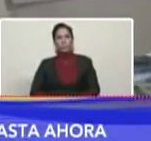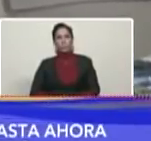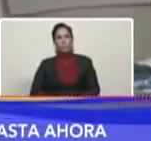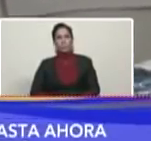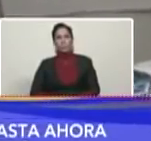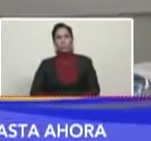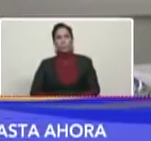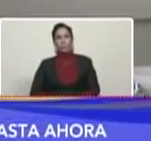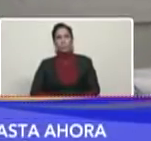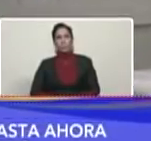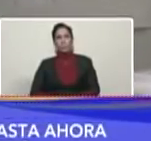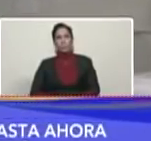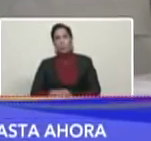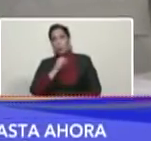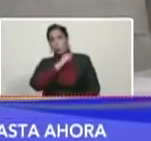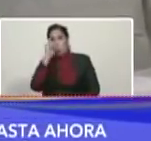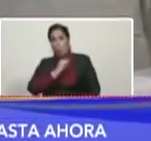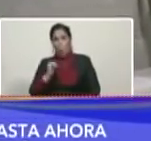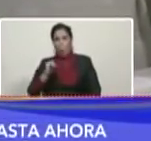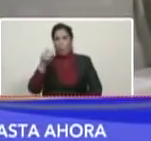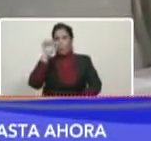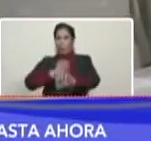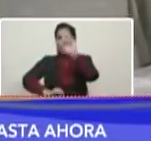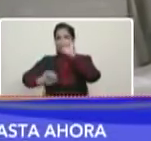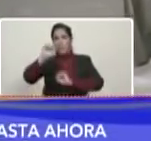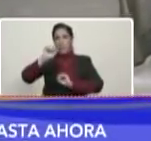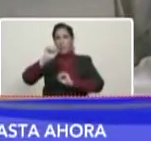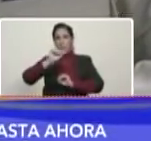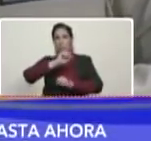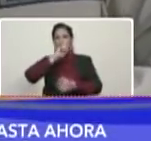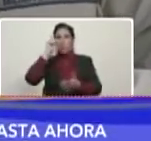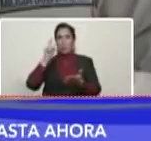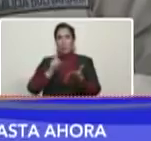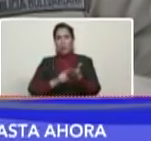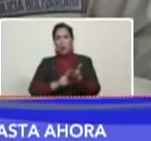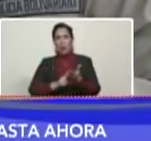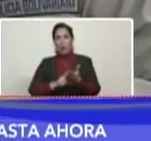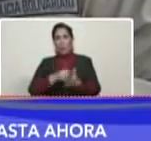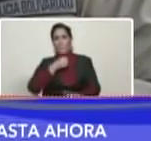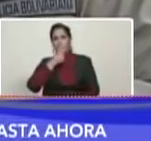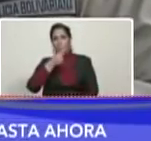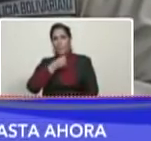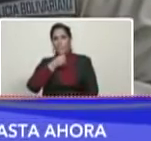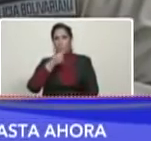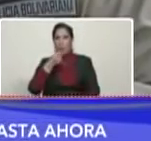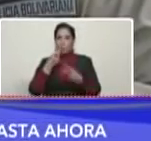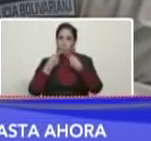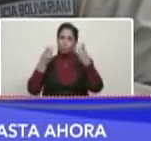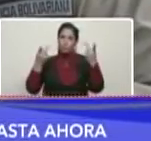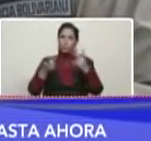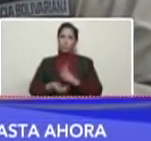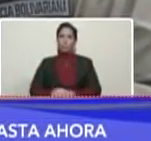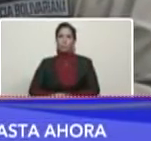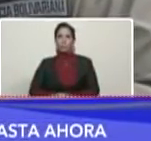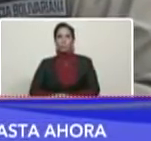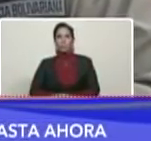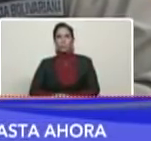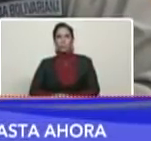En las zonas de defensa integral, los medios, el mensaje,